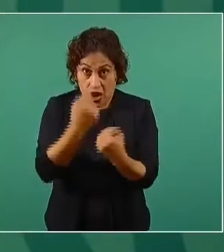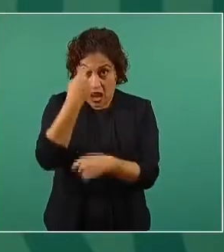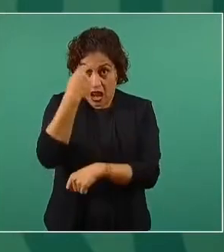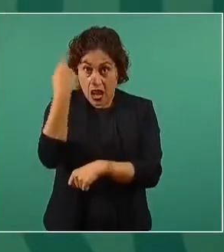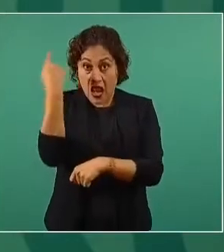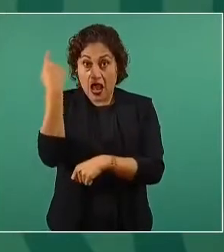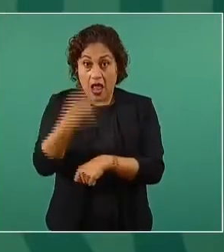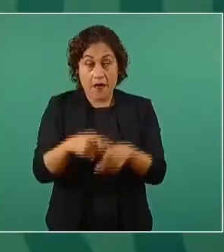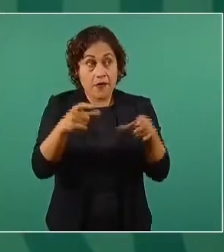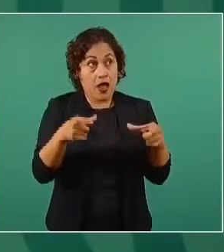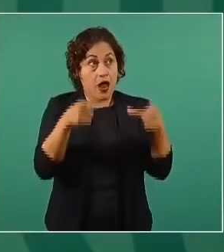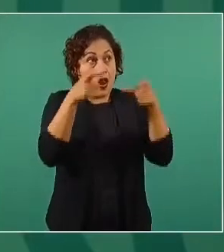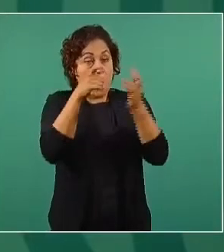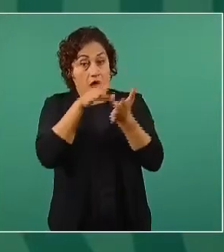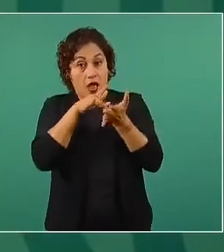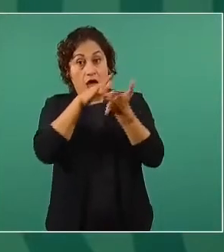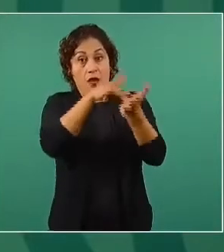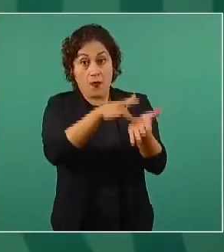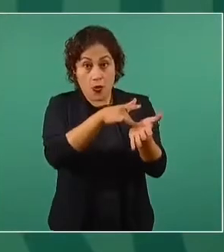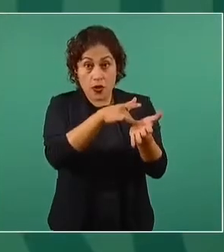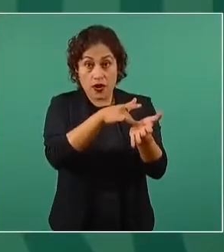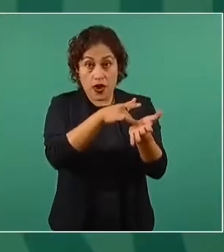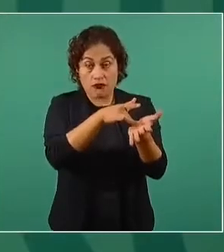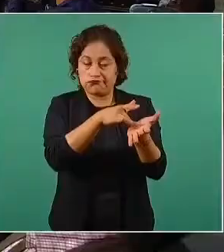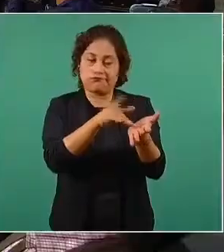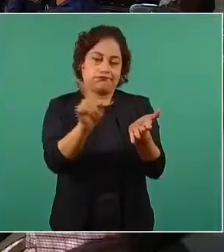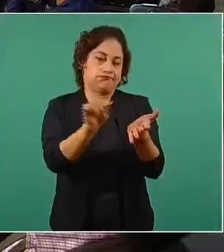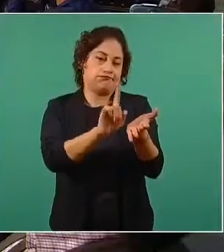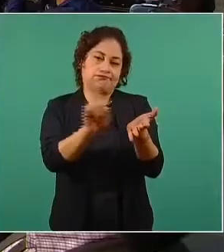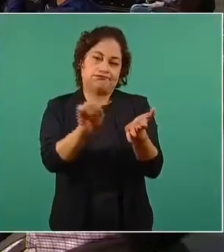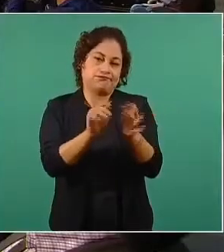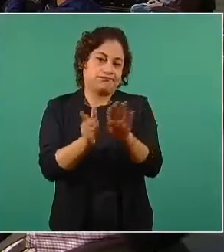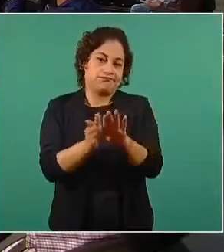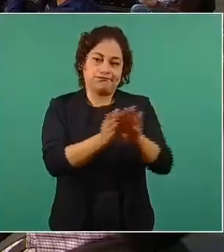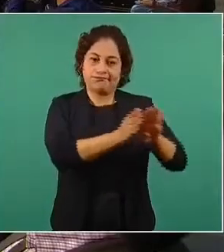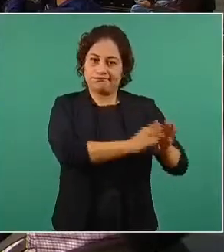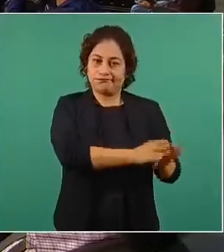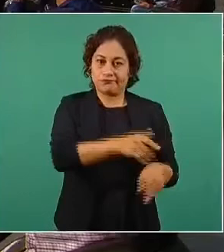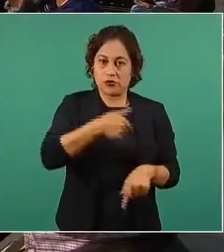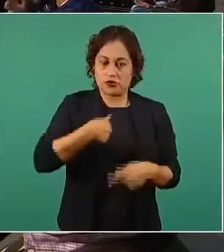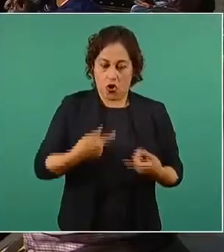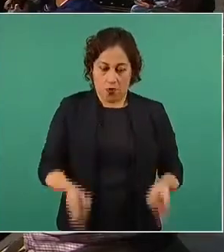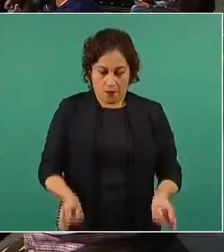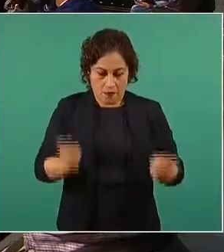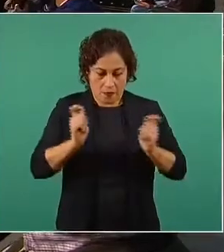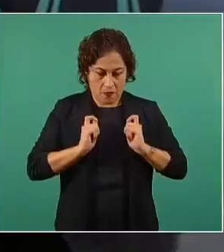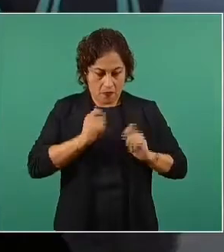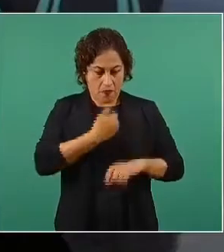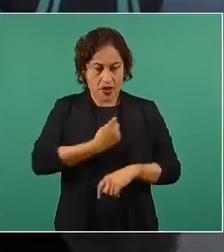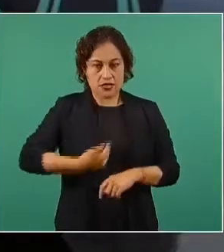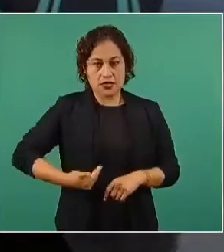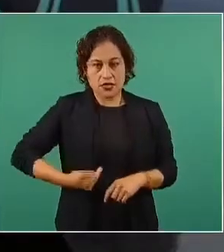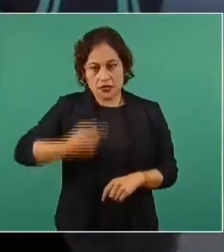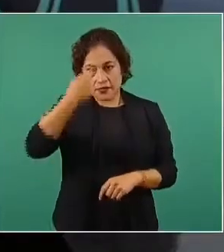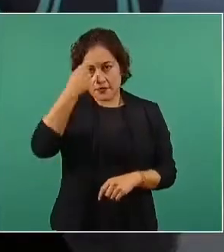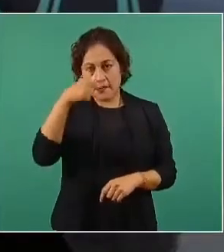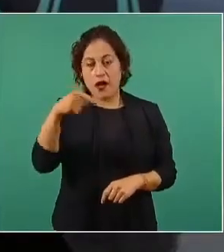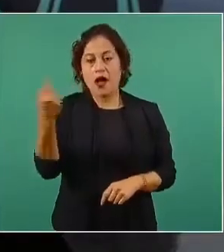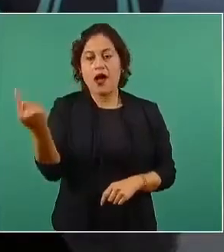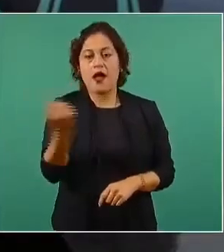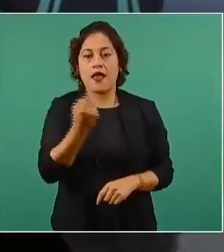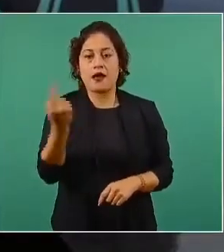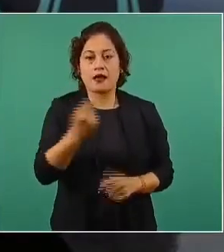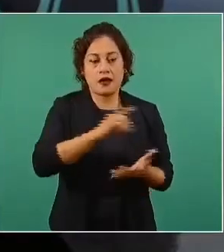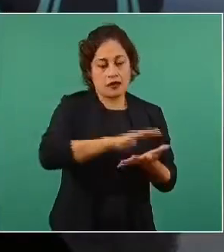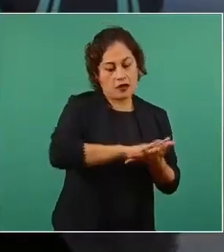una minoría. Yo llegué a la presidencia para llevar a cabo una transformación en beneficio